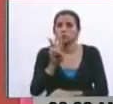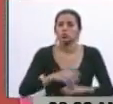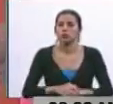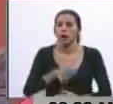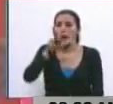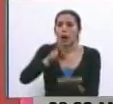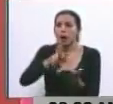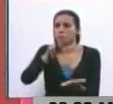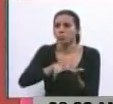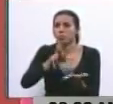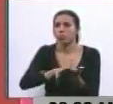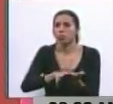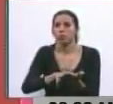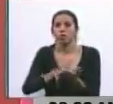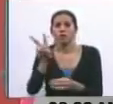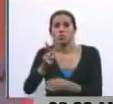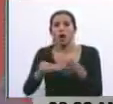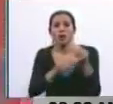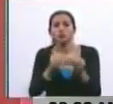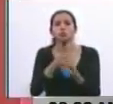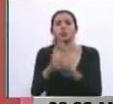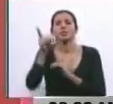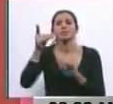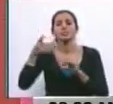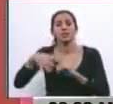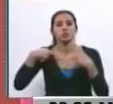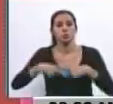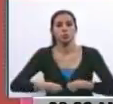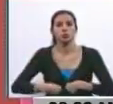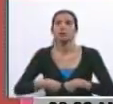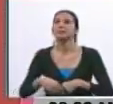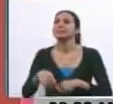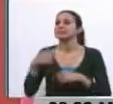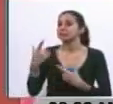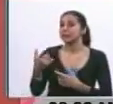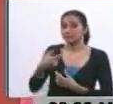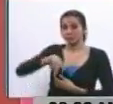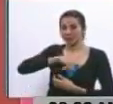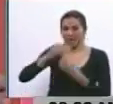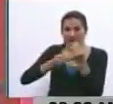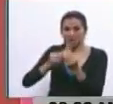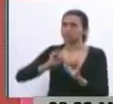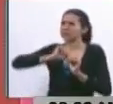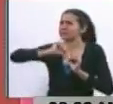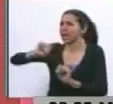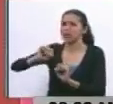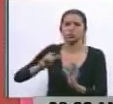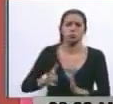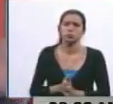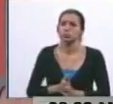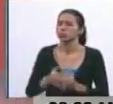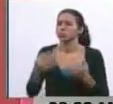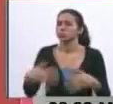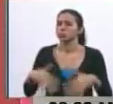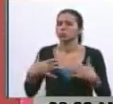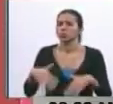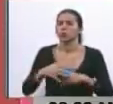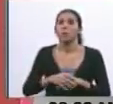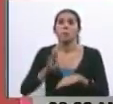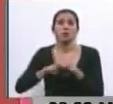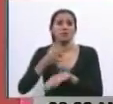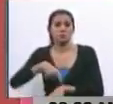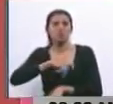todo lo que se ha hecho Venezuela en materia de derechos humanos y se rechazó lo que se ha hecho España, que tuvo una campaña internacional tremenda, una arremetida en los últimos meses hacia nuestro